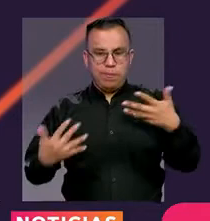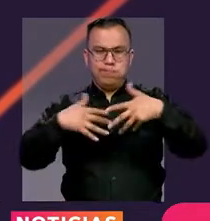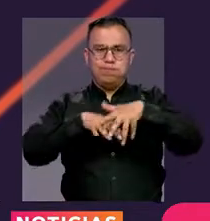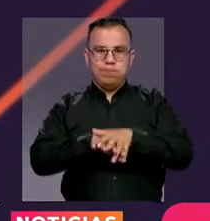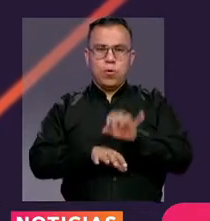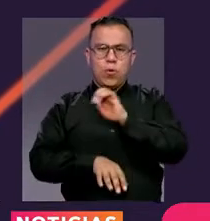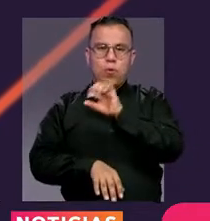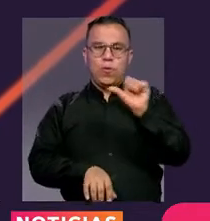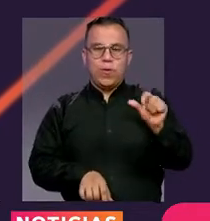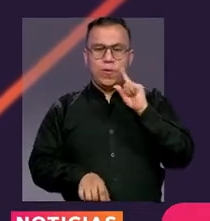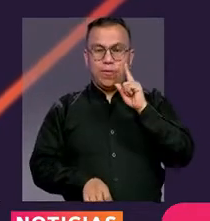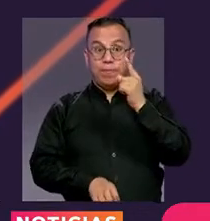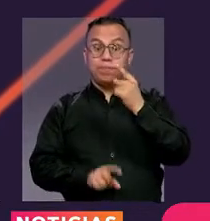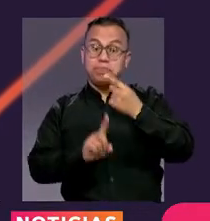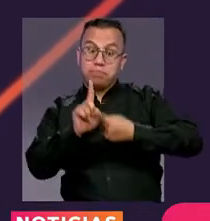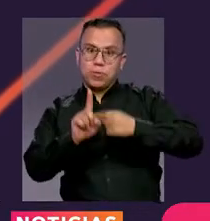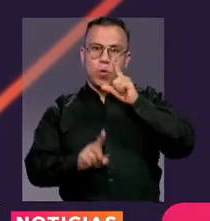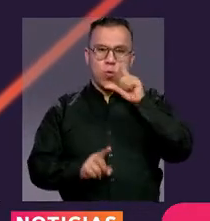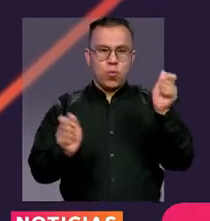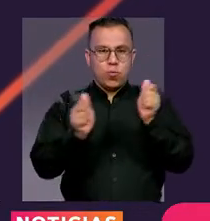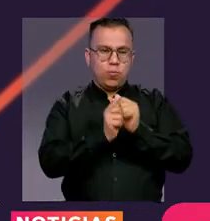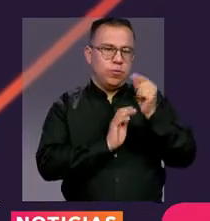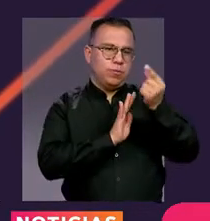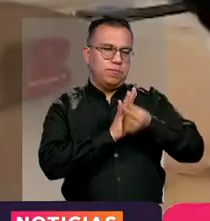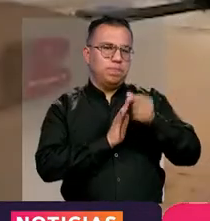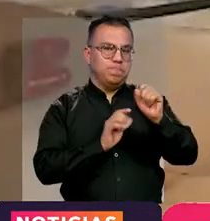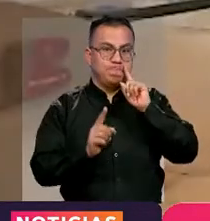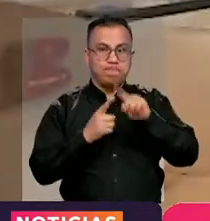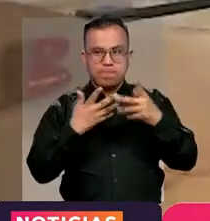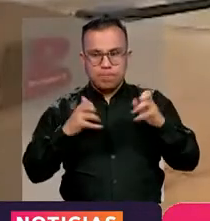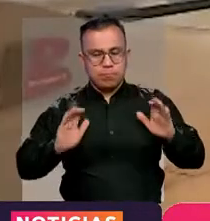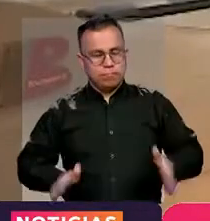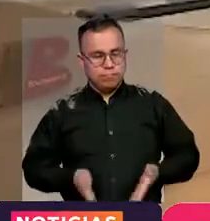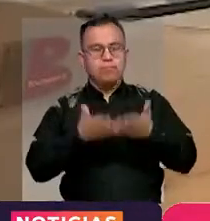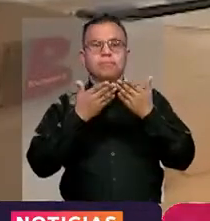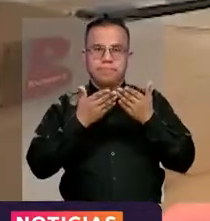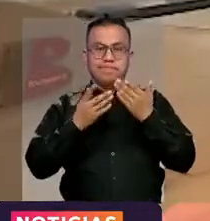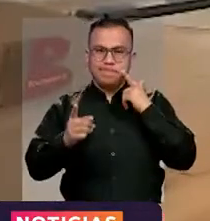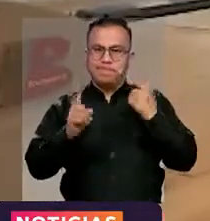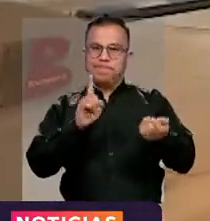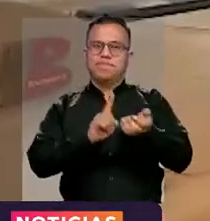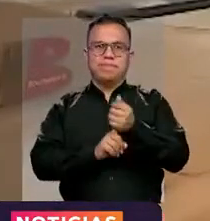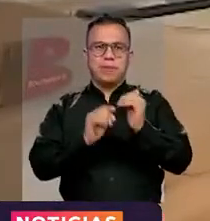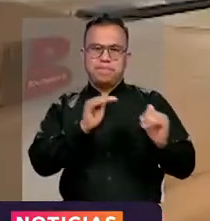donde participará a finales de julio con su esposo, evento que buscará seguir mejorando para llegar a su máximo nivel.